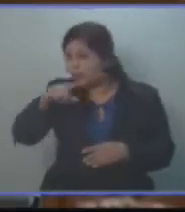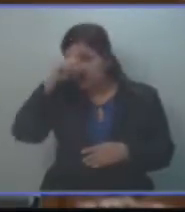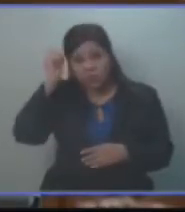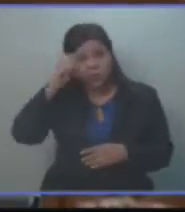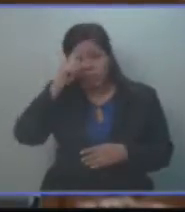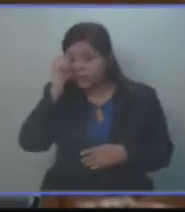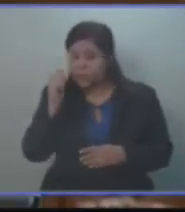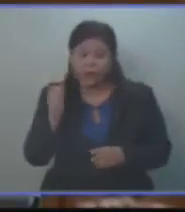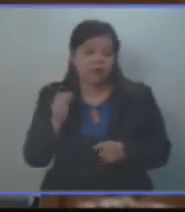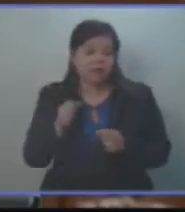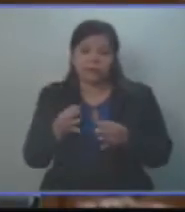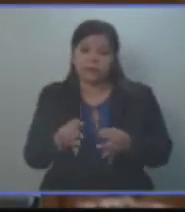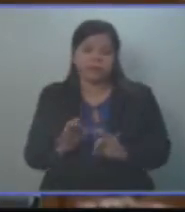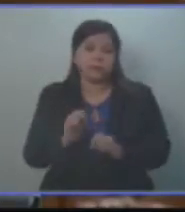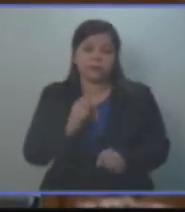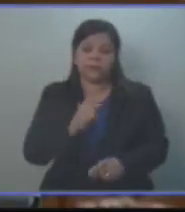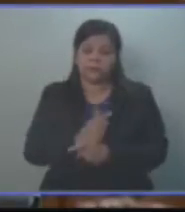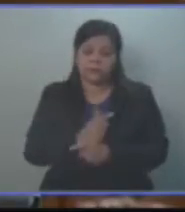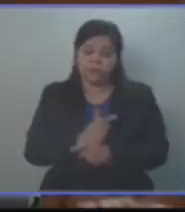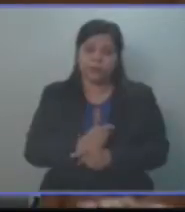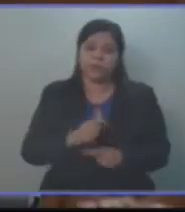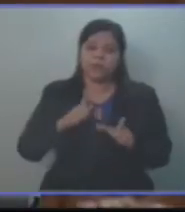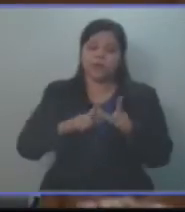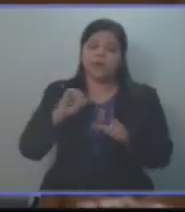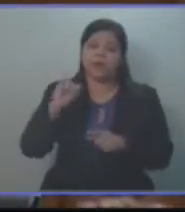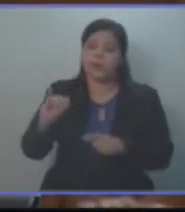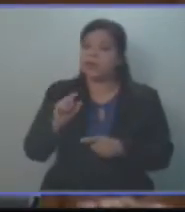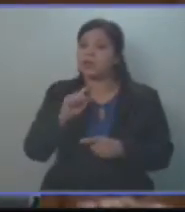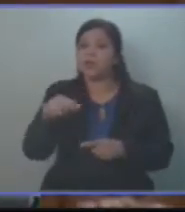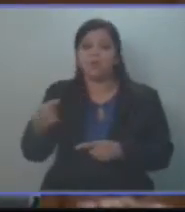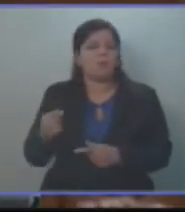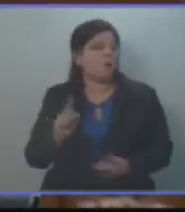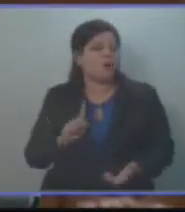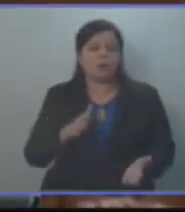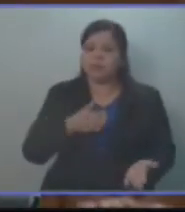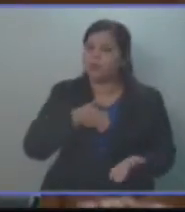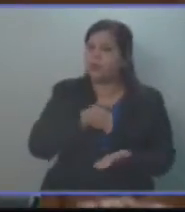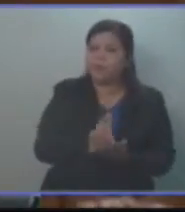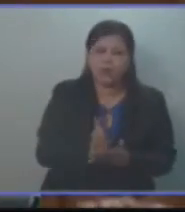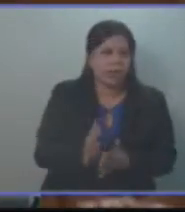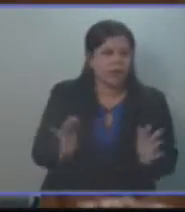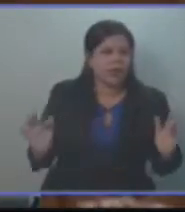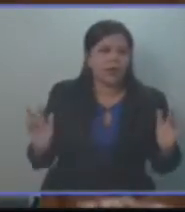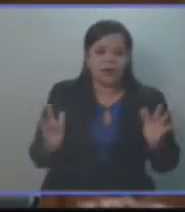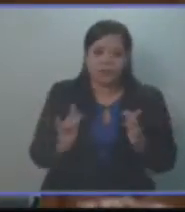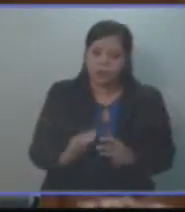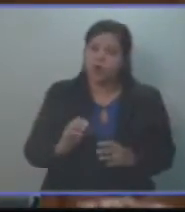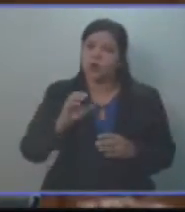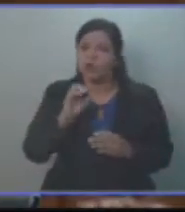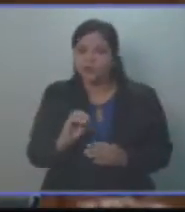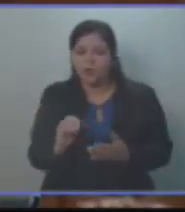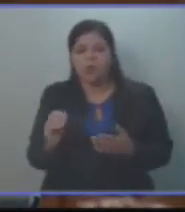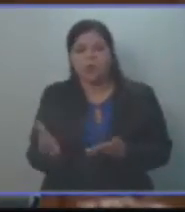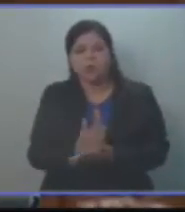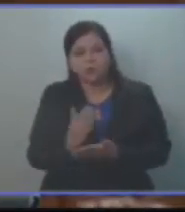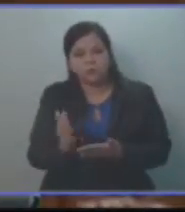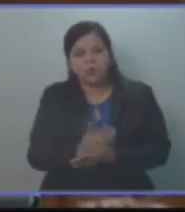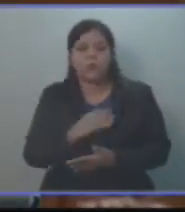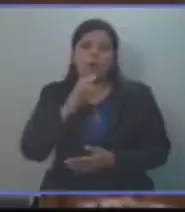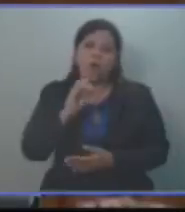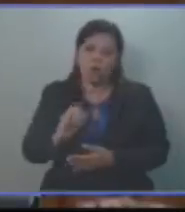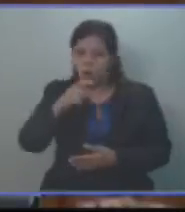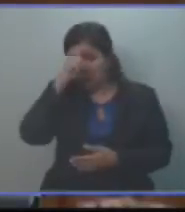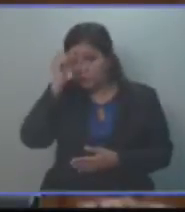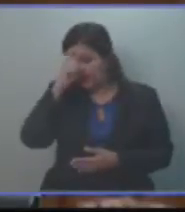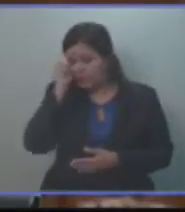funciones. I, faltar sin justa causa a sus funciones asistenciales o académicas y abandonarlas sin